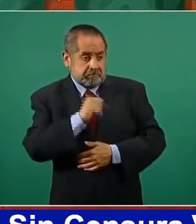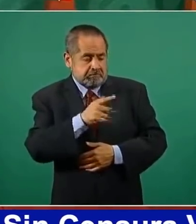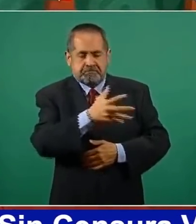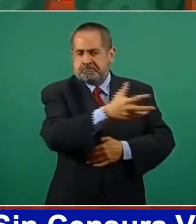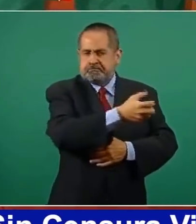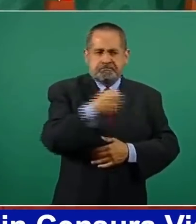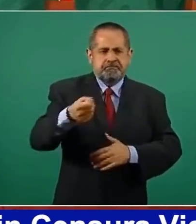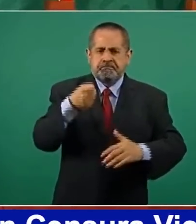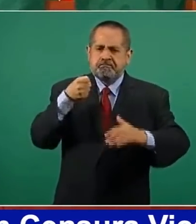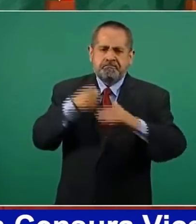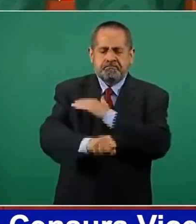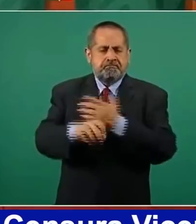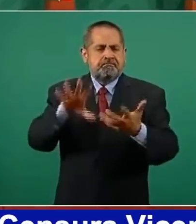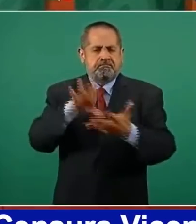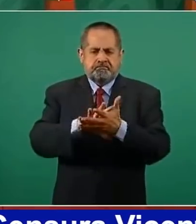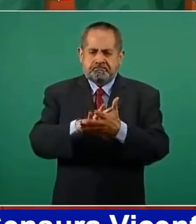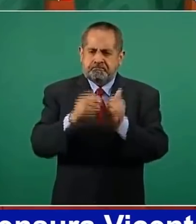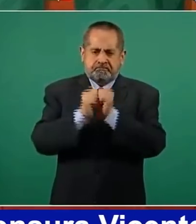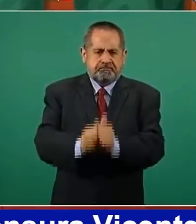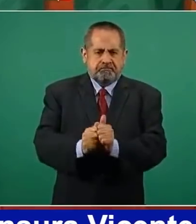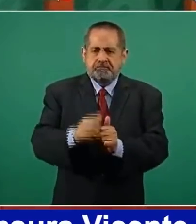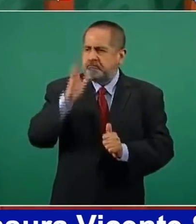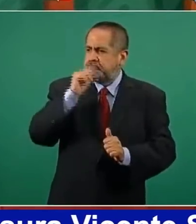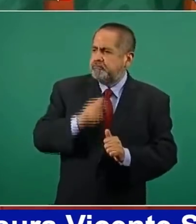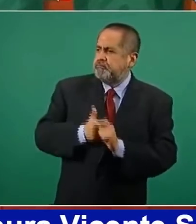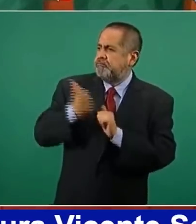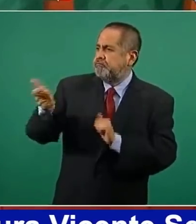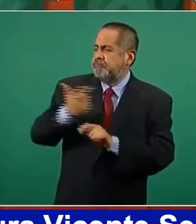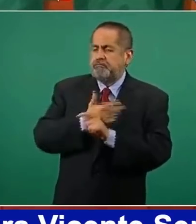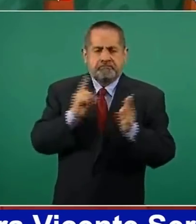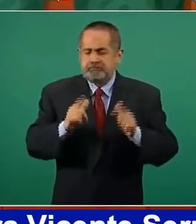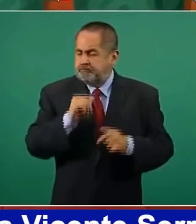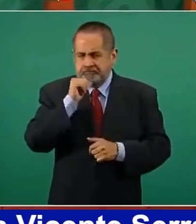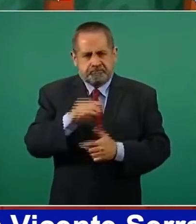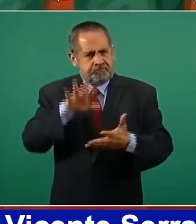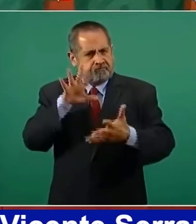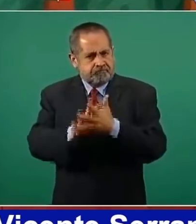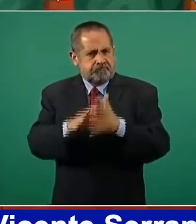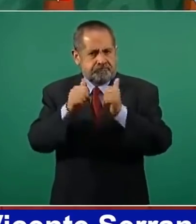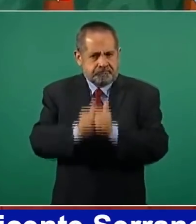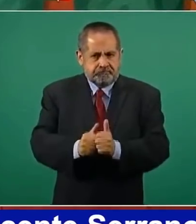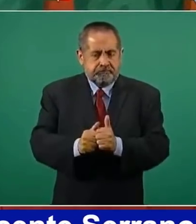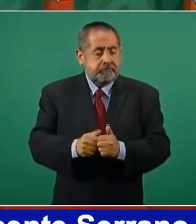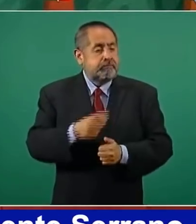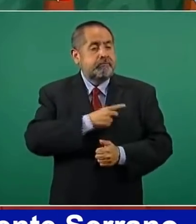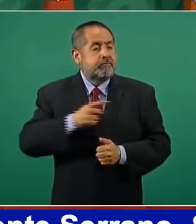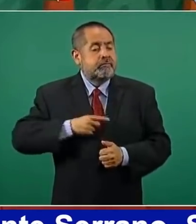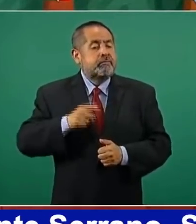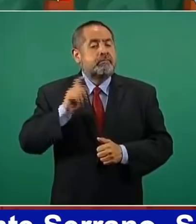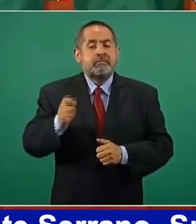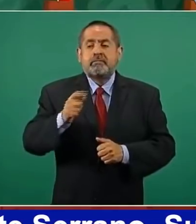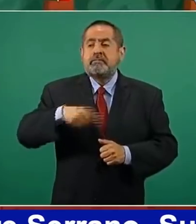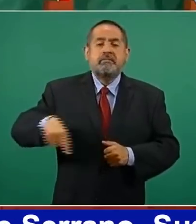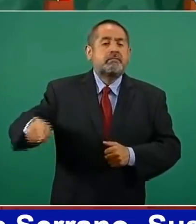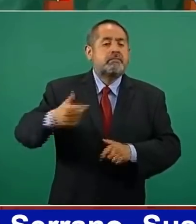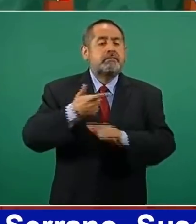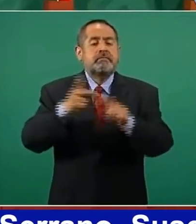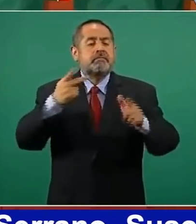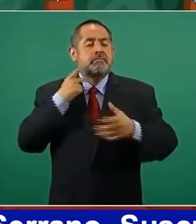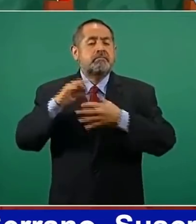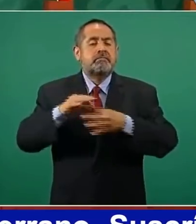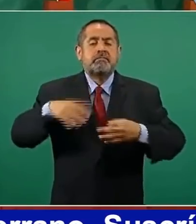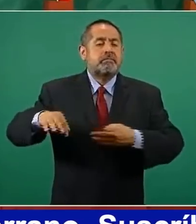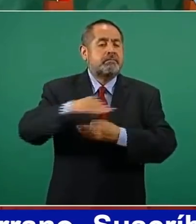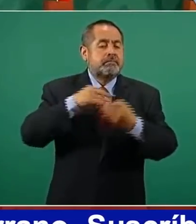a salir bajo fianza a quienes violen las libertades políticas de los ciudadanos.